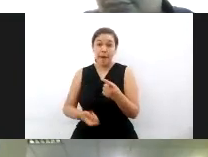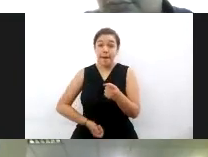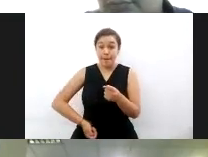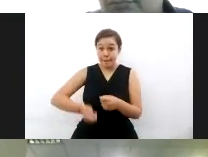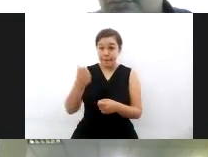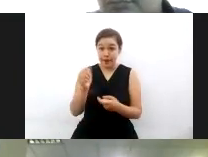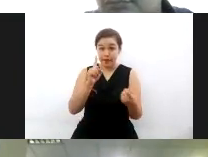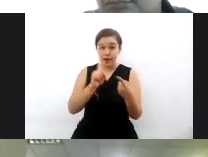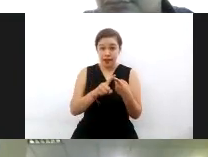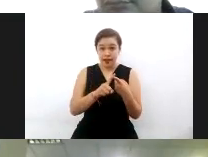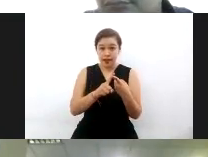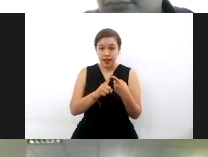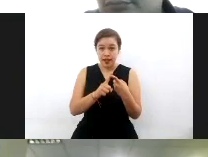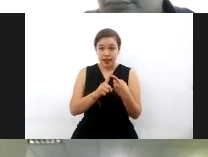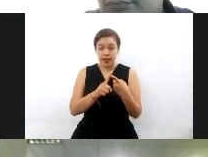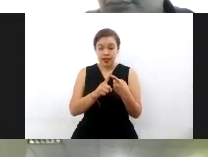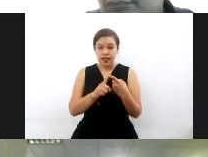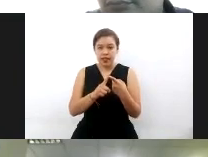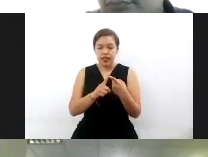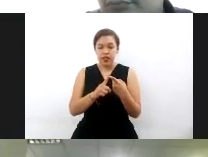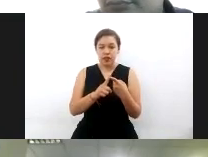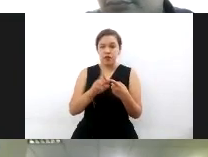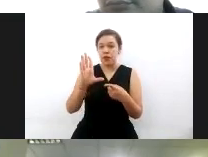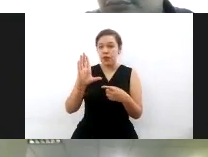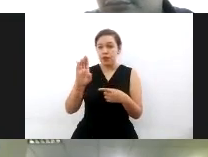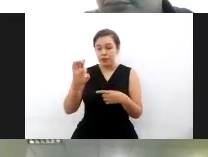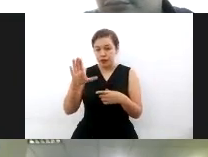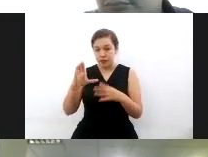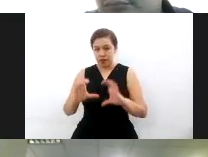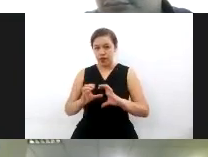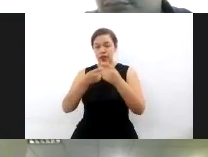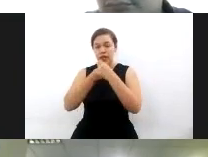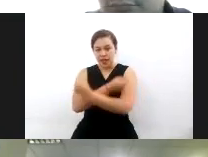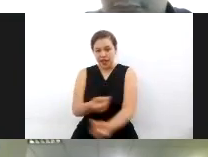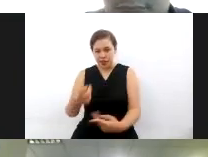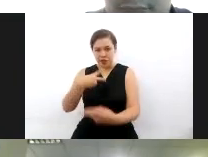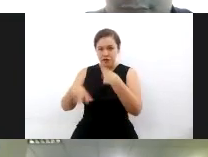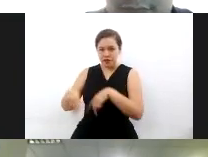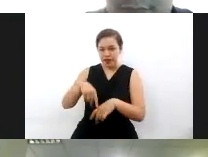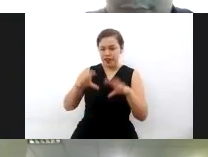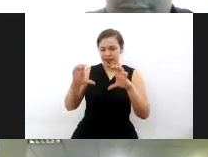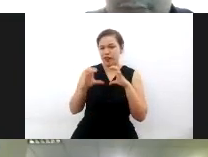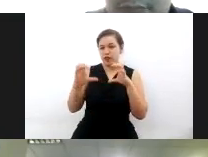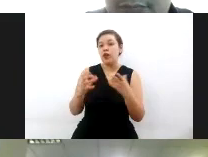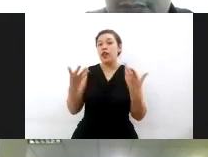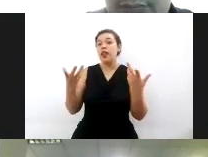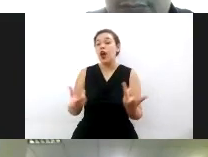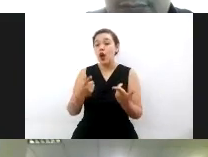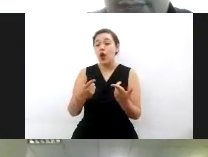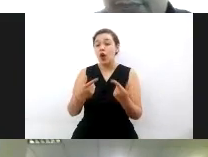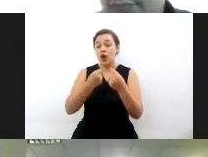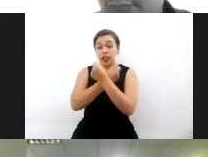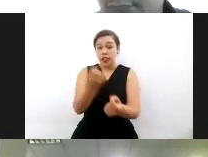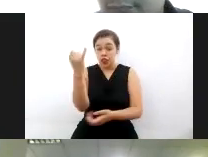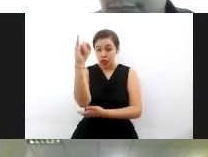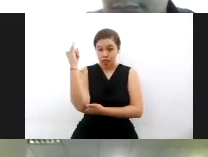cerrar centros como guarderías, estancias infantiles y todo lo que tenía que ver con nivel preescolar, así como